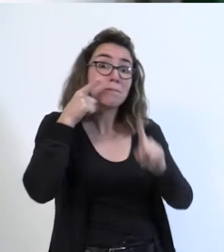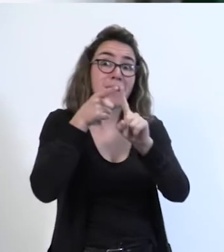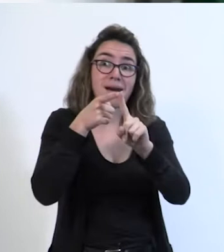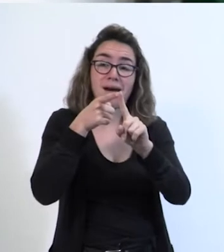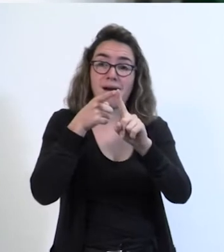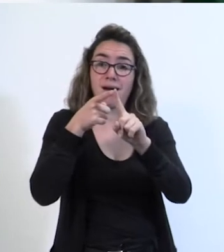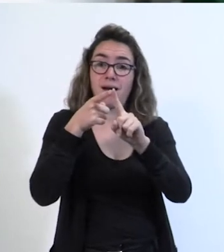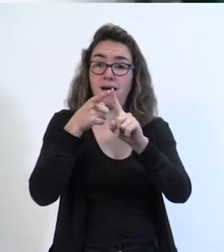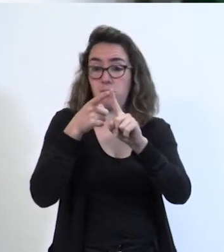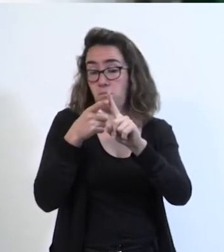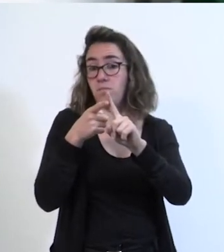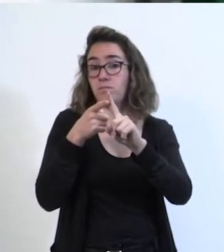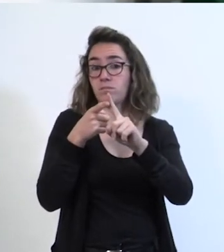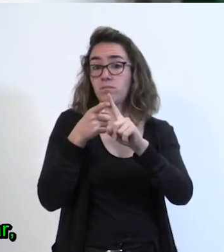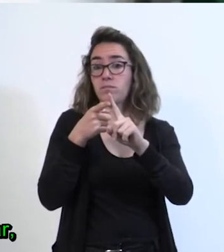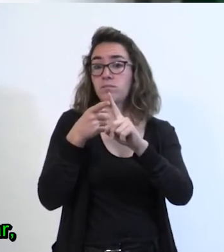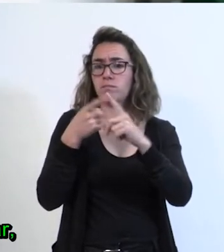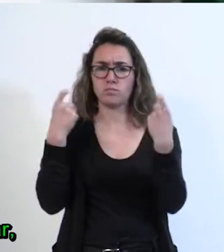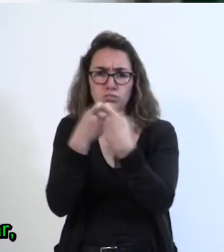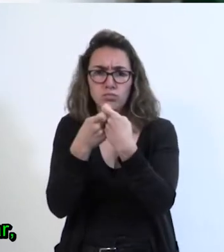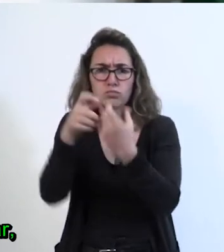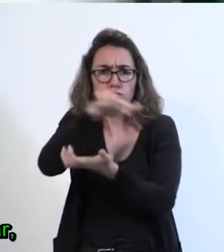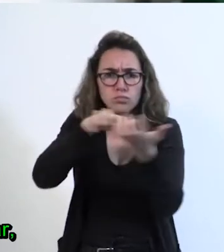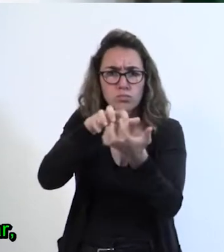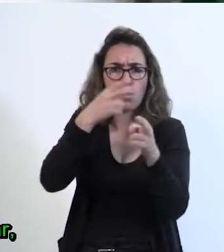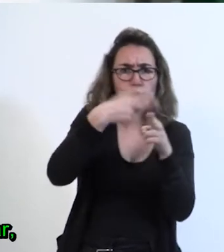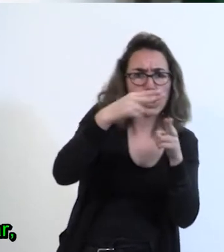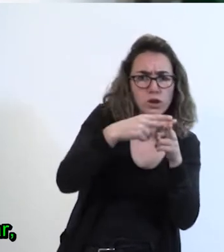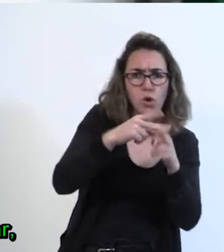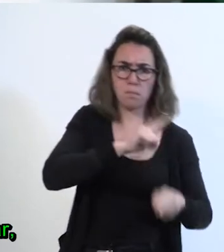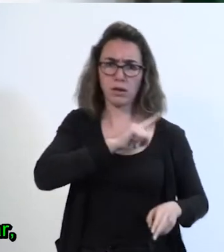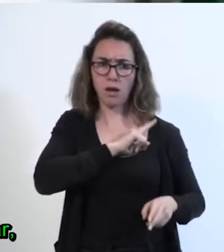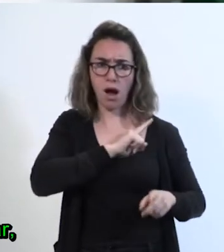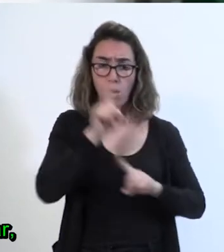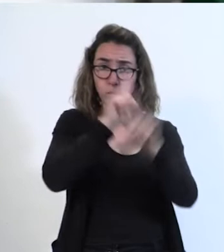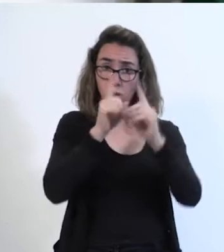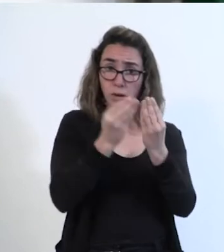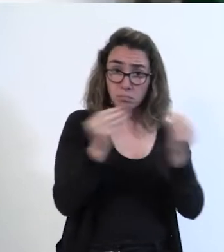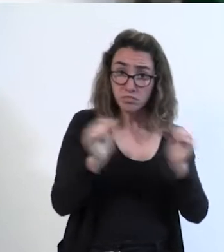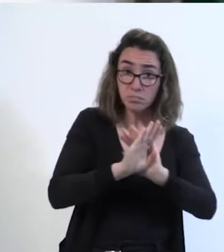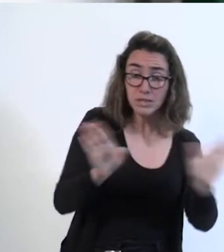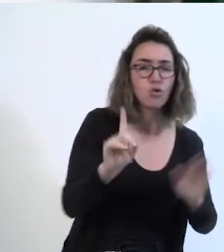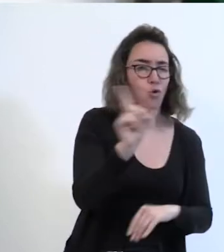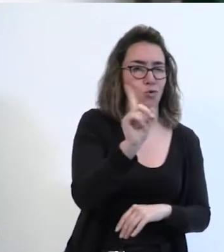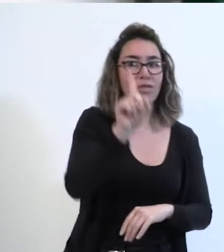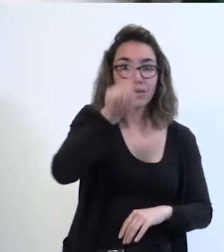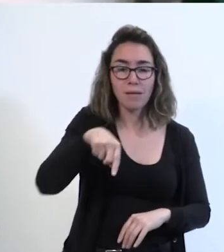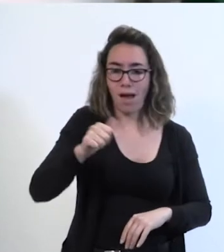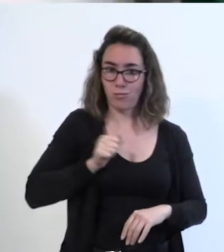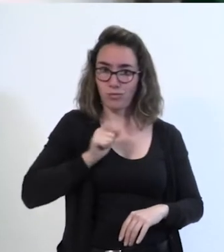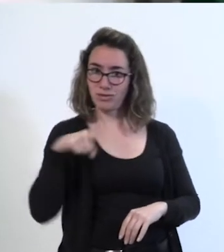resolver los problemas relacionados con la confrontación político-militar, sino